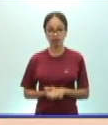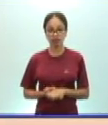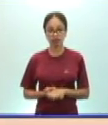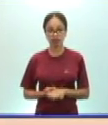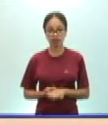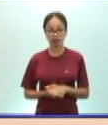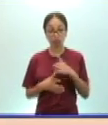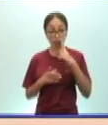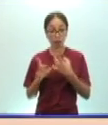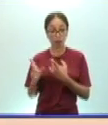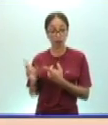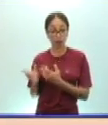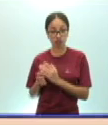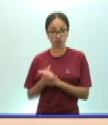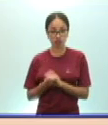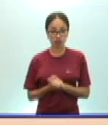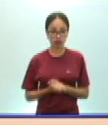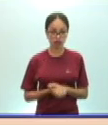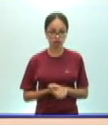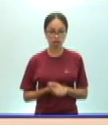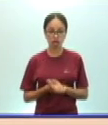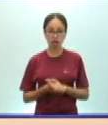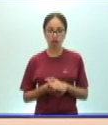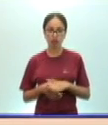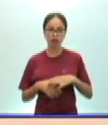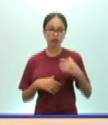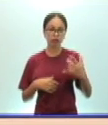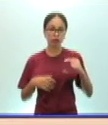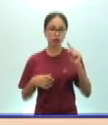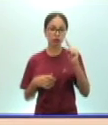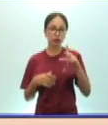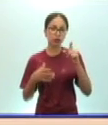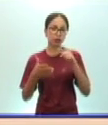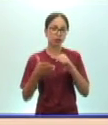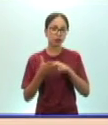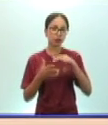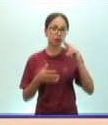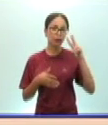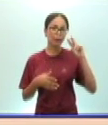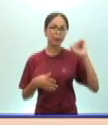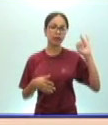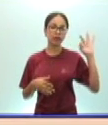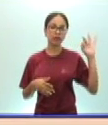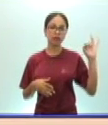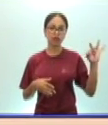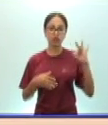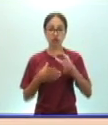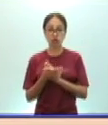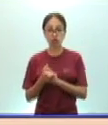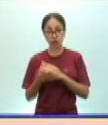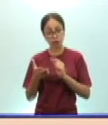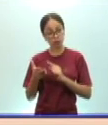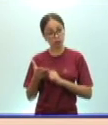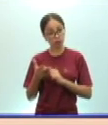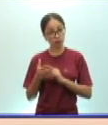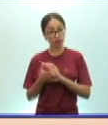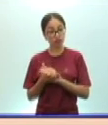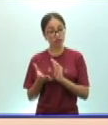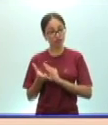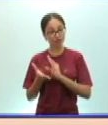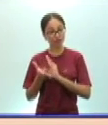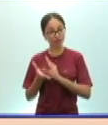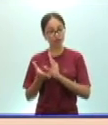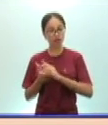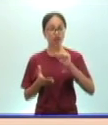Y es ejercicio 1.28 de la página 18 del libro de texto. No lo copien, solamente anoten que es el